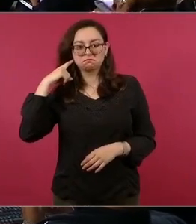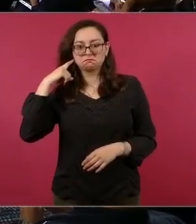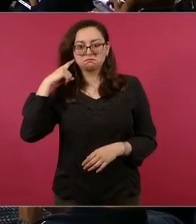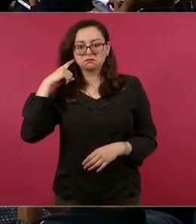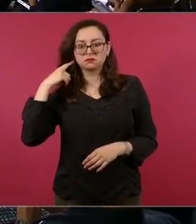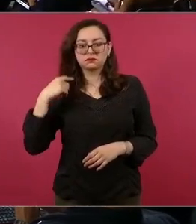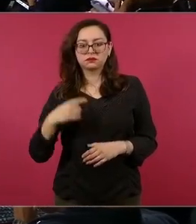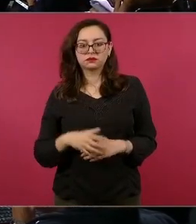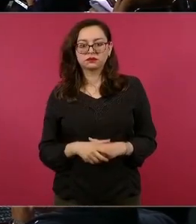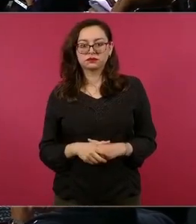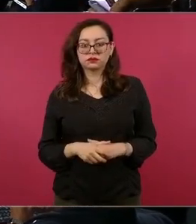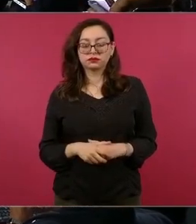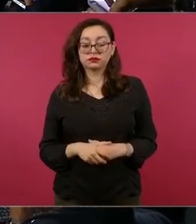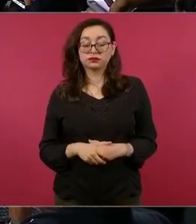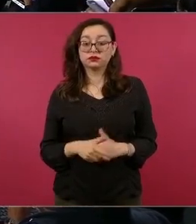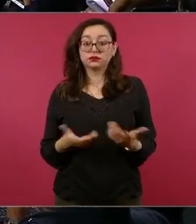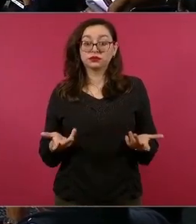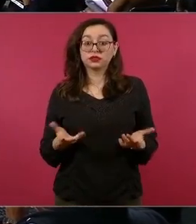sobre todo